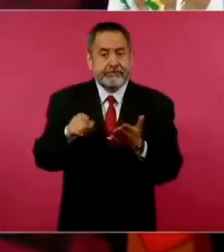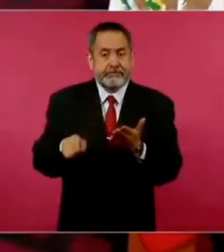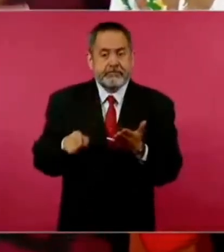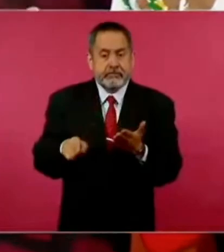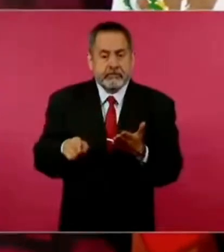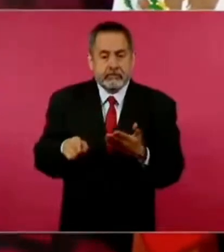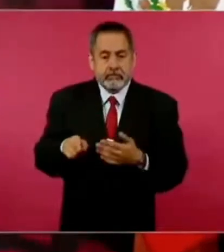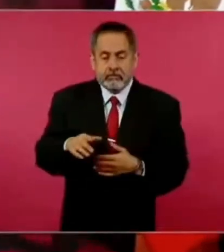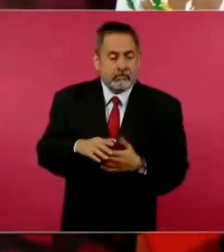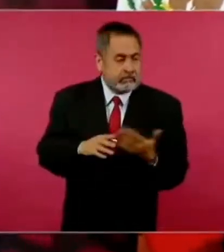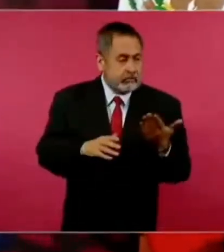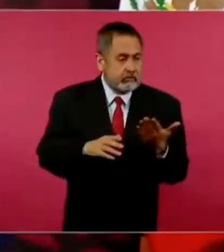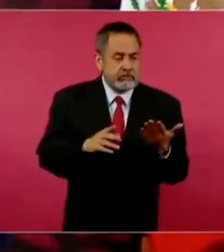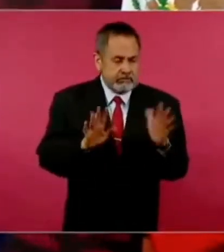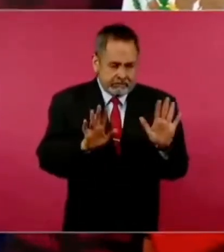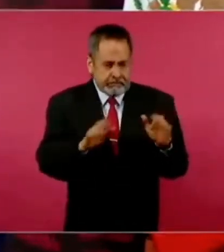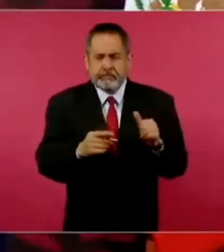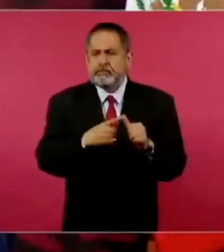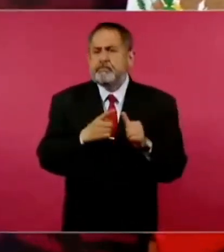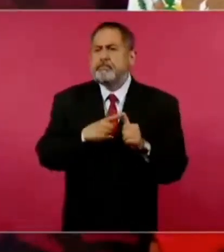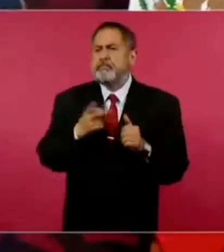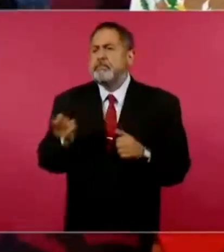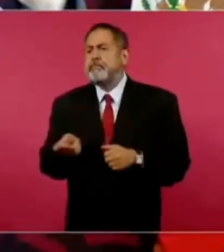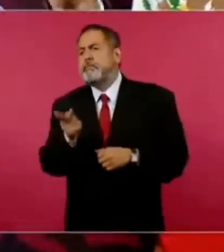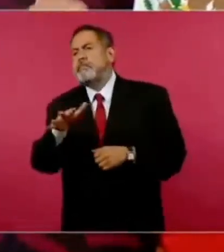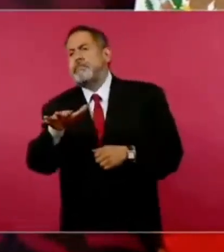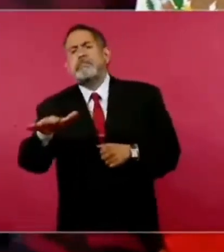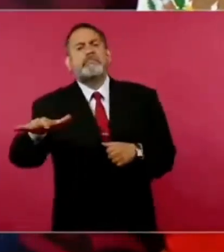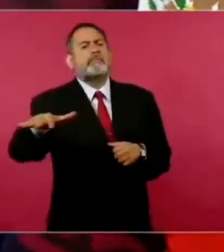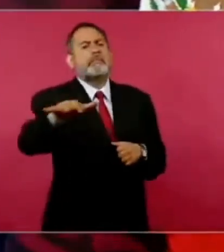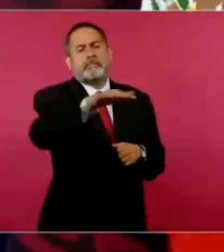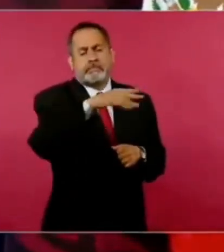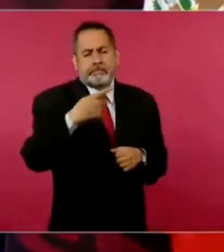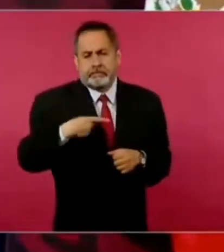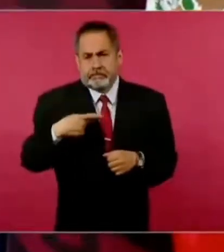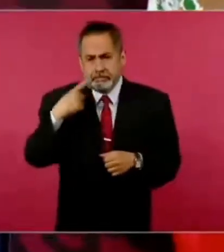una consulta ciudadana en estos casos